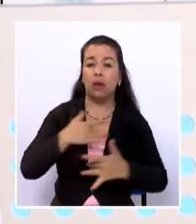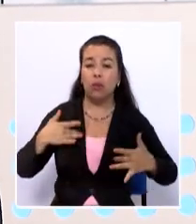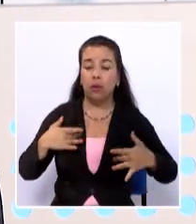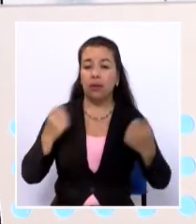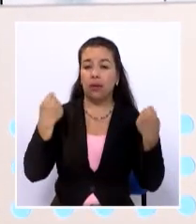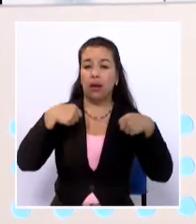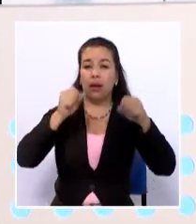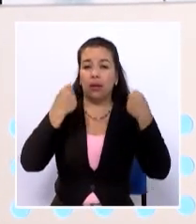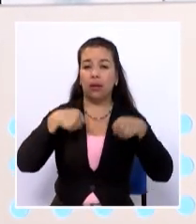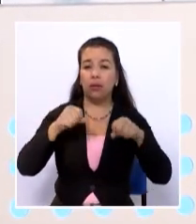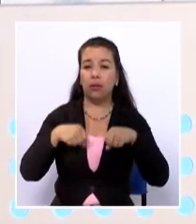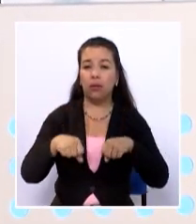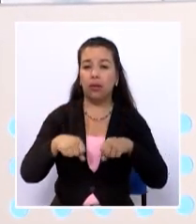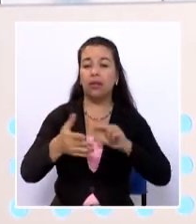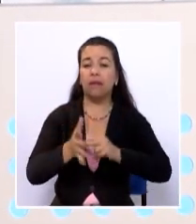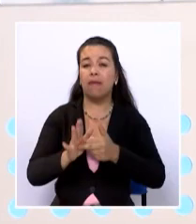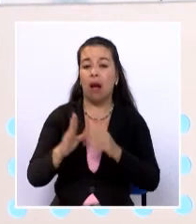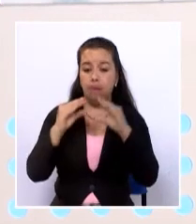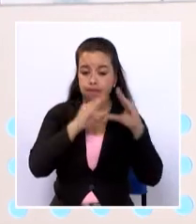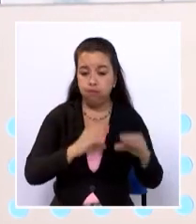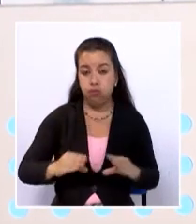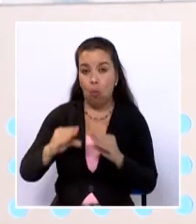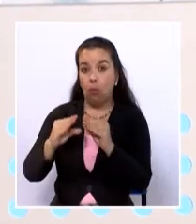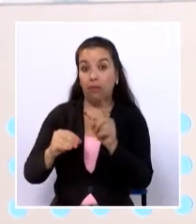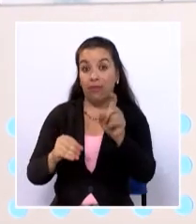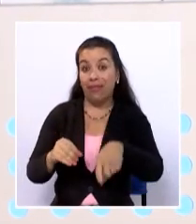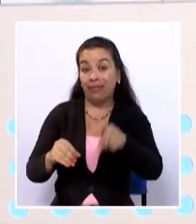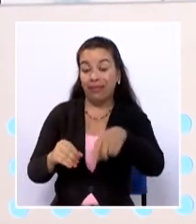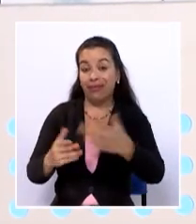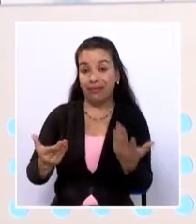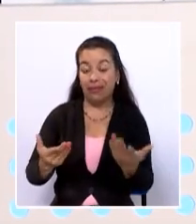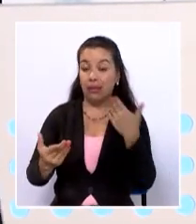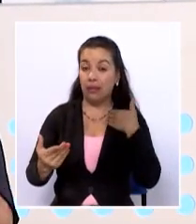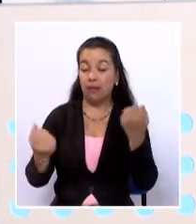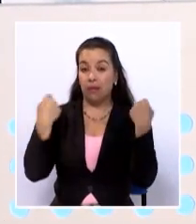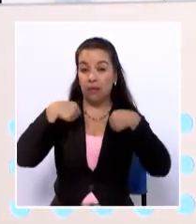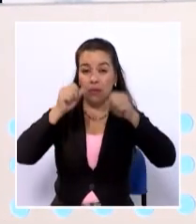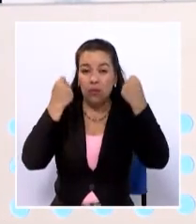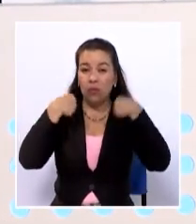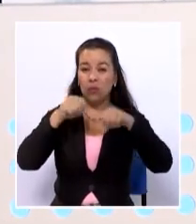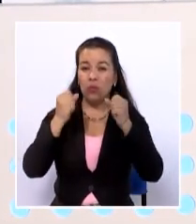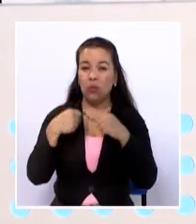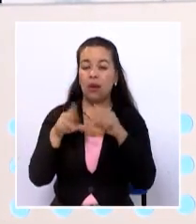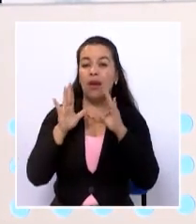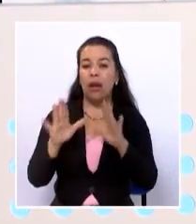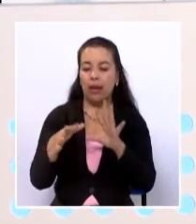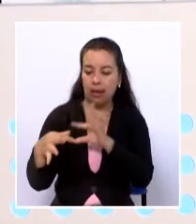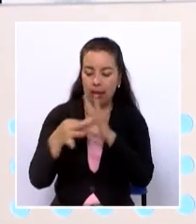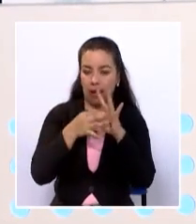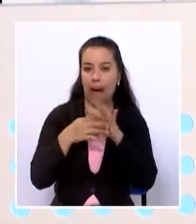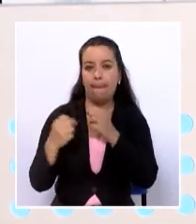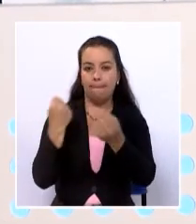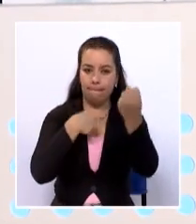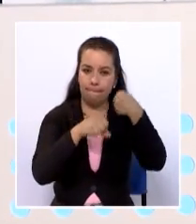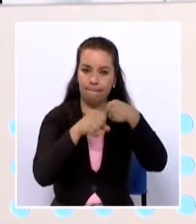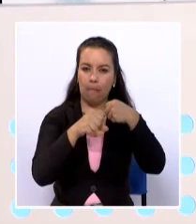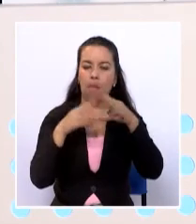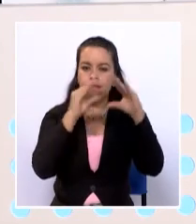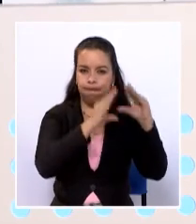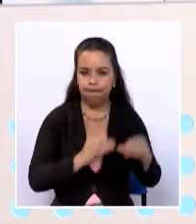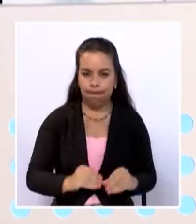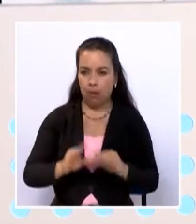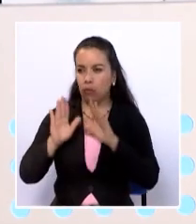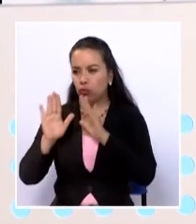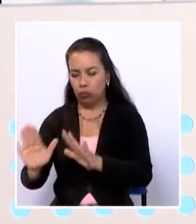está en el músculo o sea la articulación tiene una función muy muy es muy específica y es articular entre una proporción y otra la proporción de